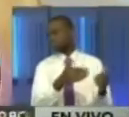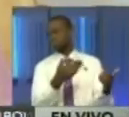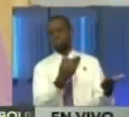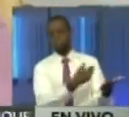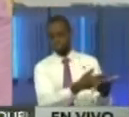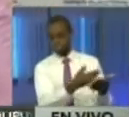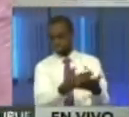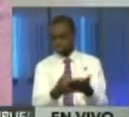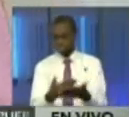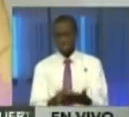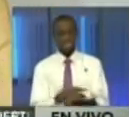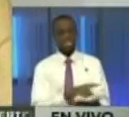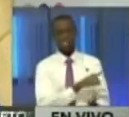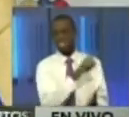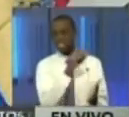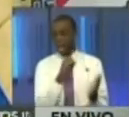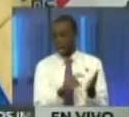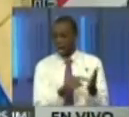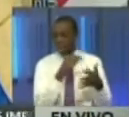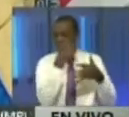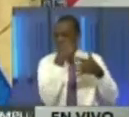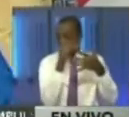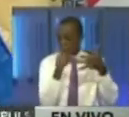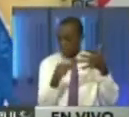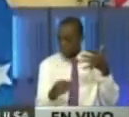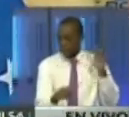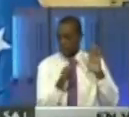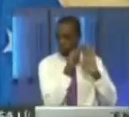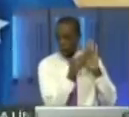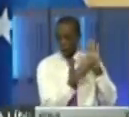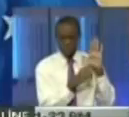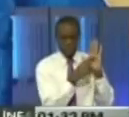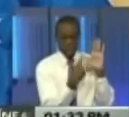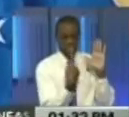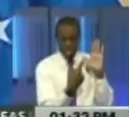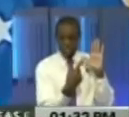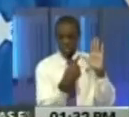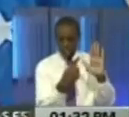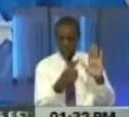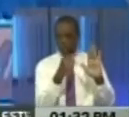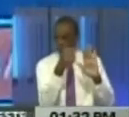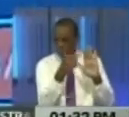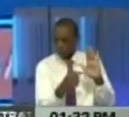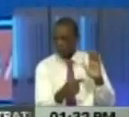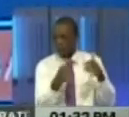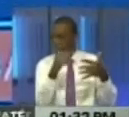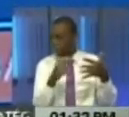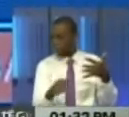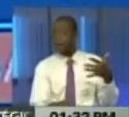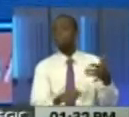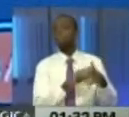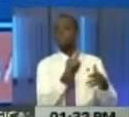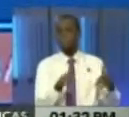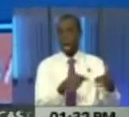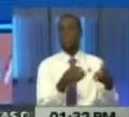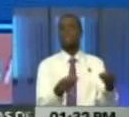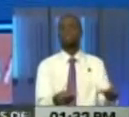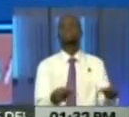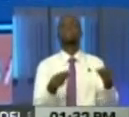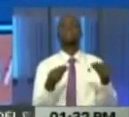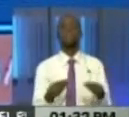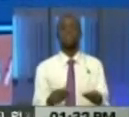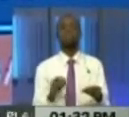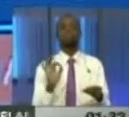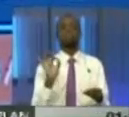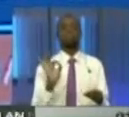con todos los requisitos que están en la norma, para presentar una propuesta de lo que